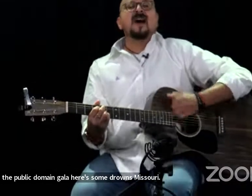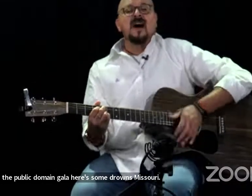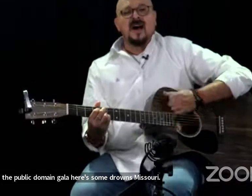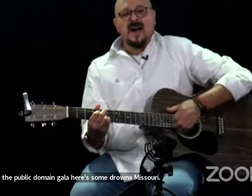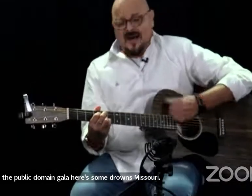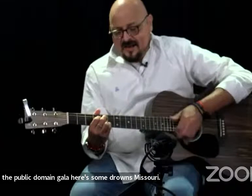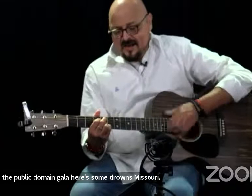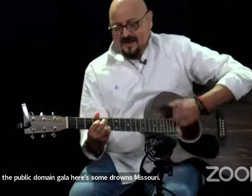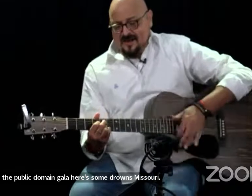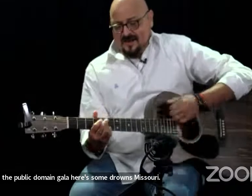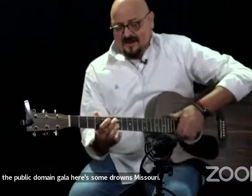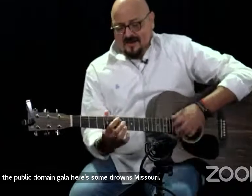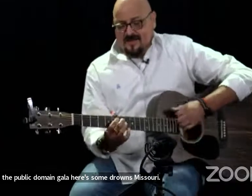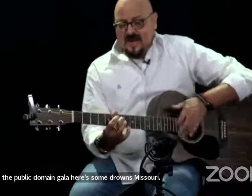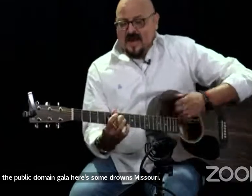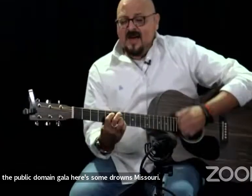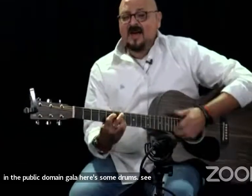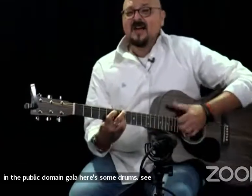manera.